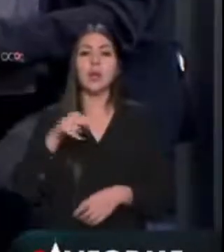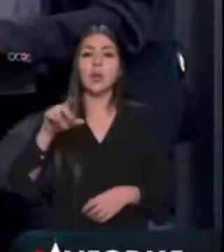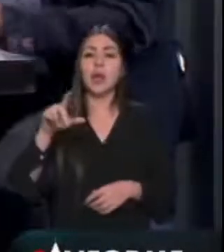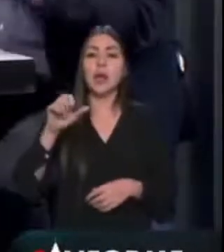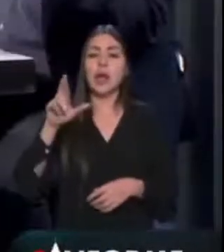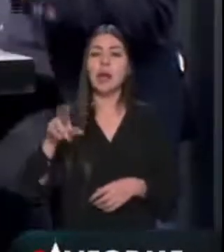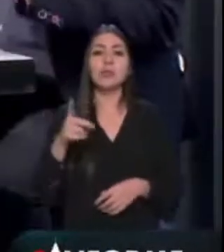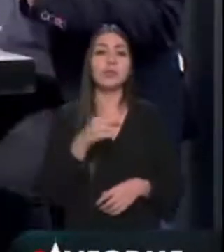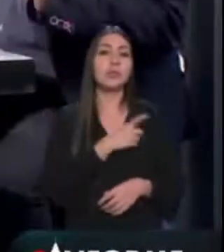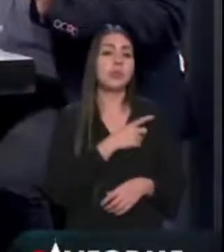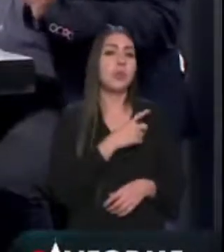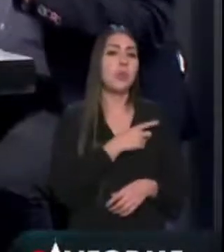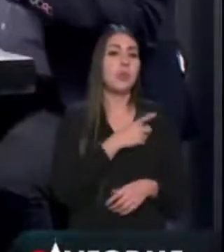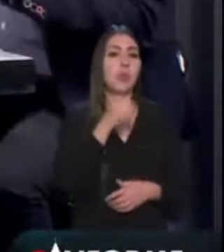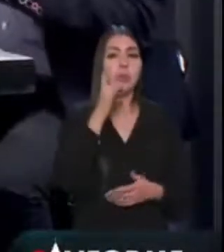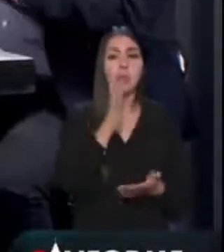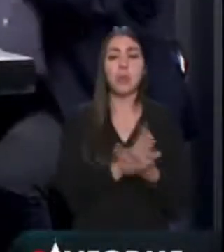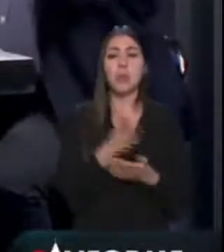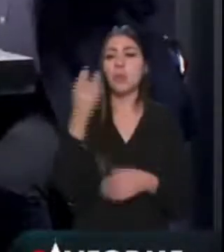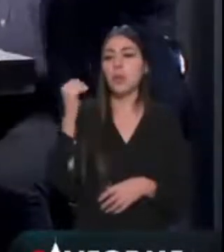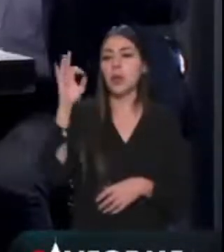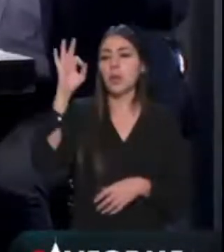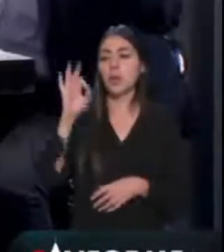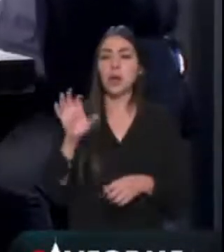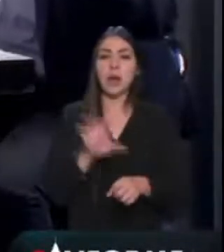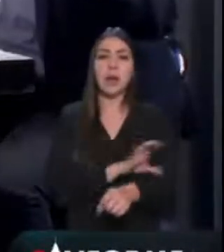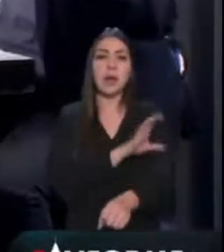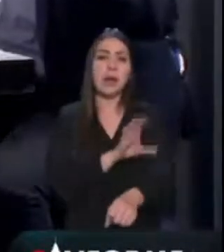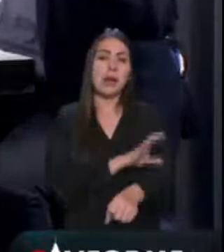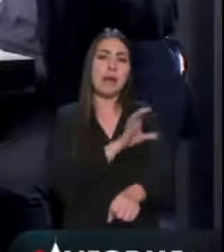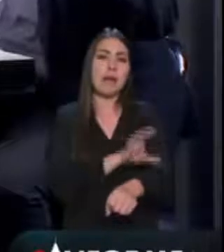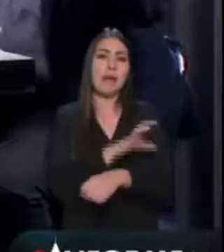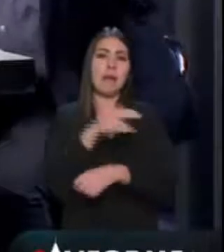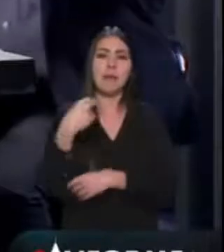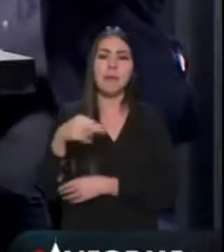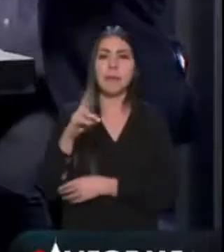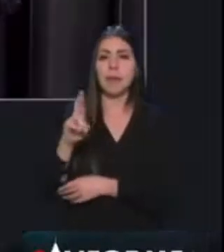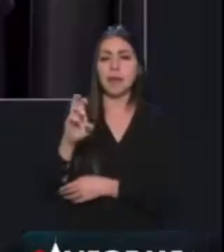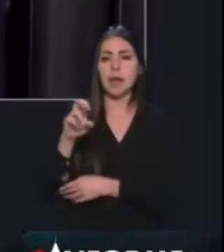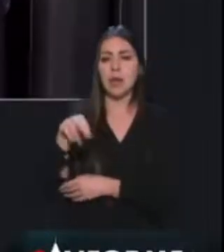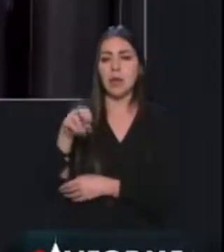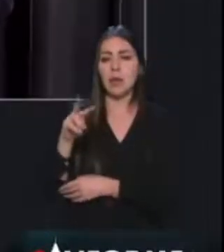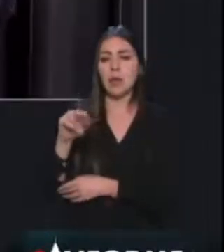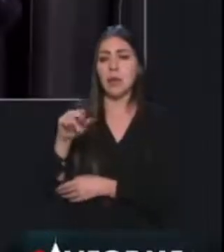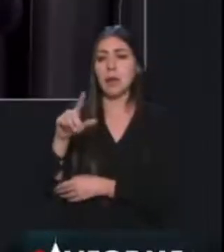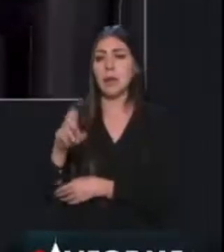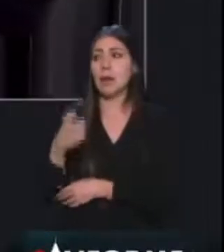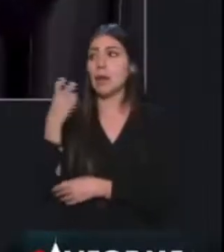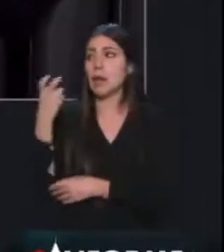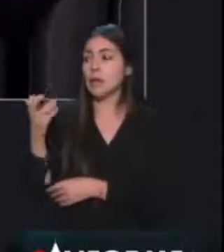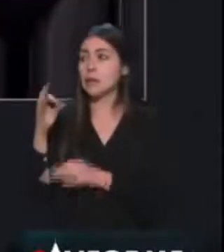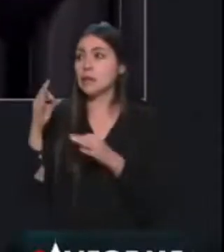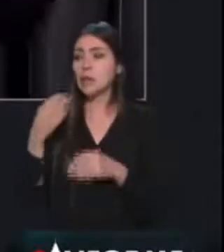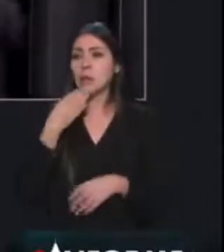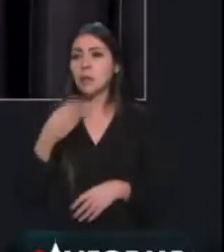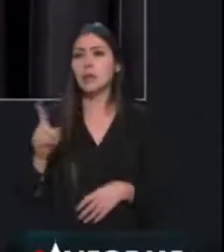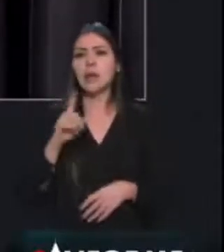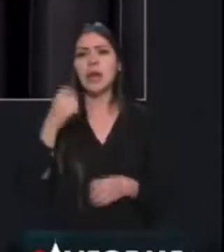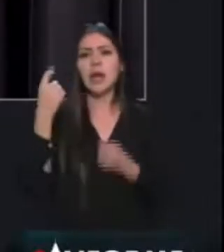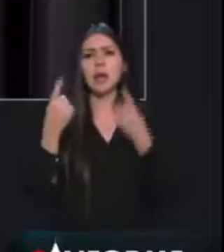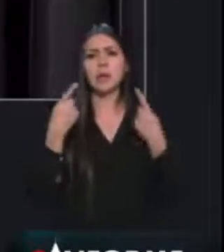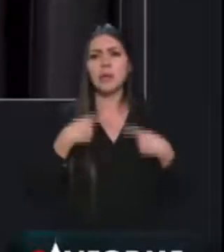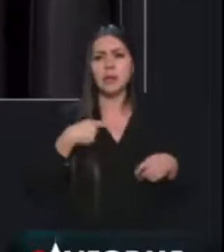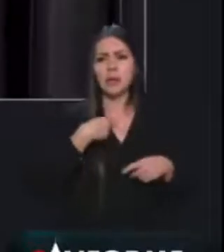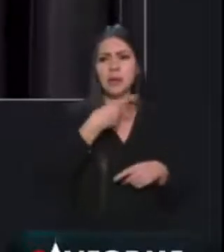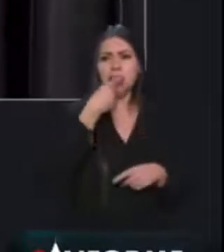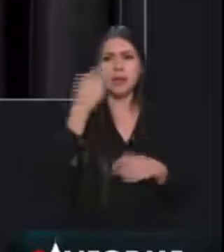9% viene de las energías renovables, que no son la gran solución, porque a muchos ambientalistas yo les digo, métanse a estudiar ingeniería y resuelvan